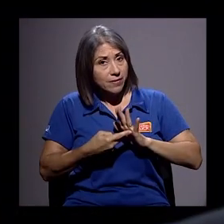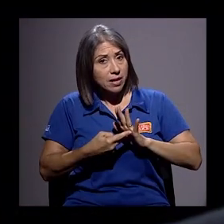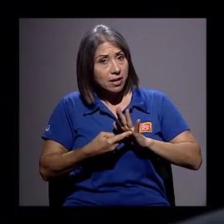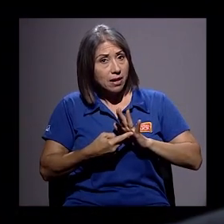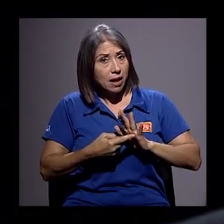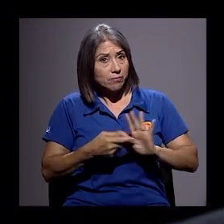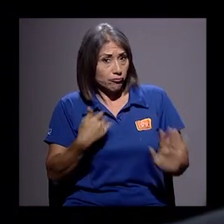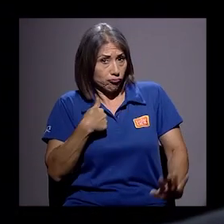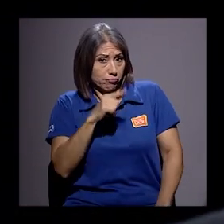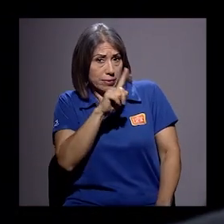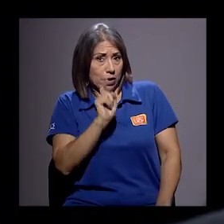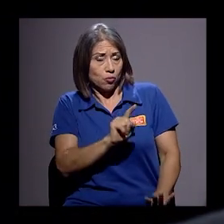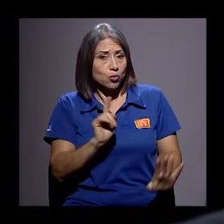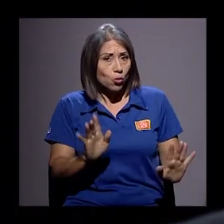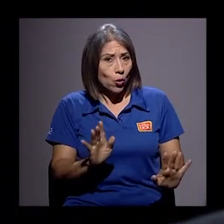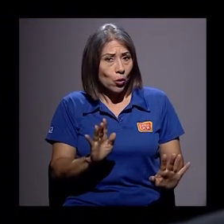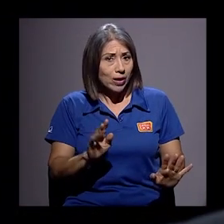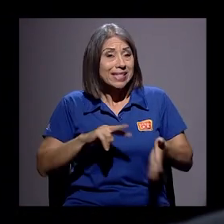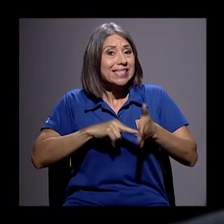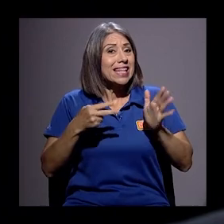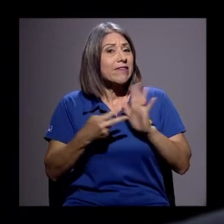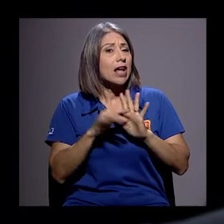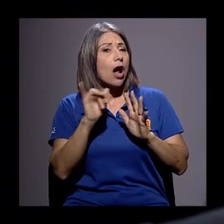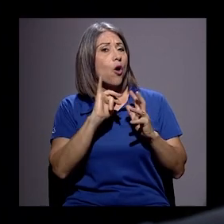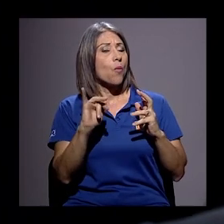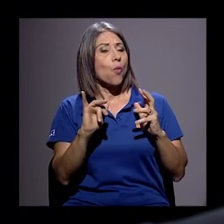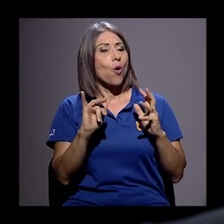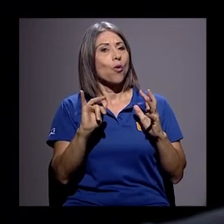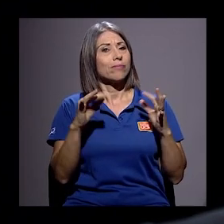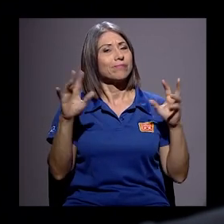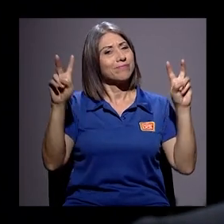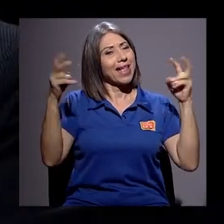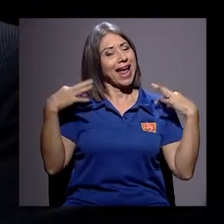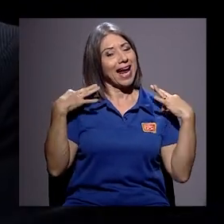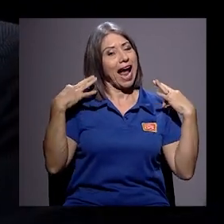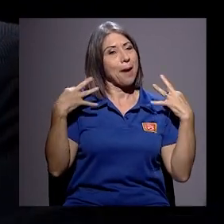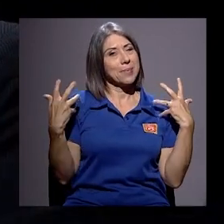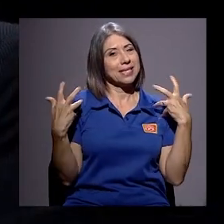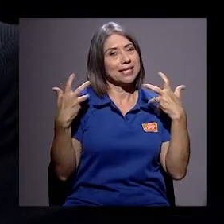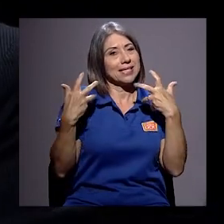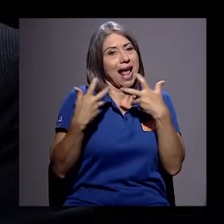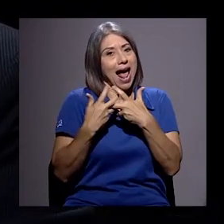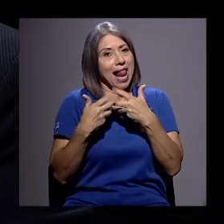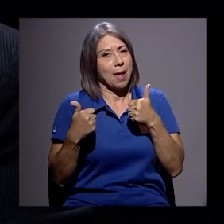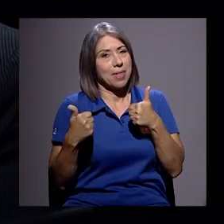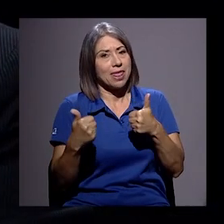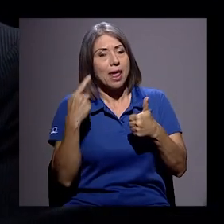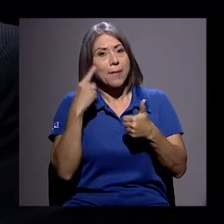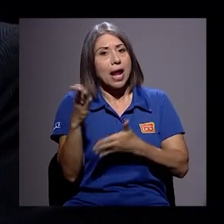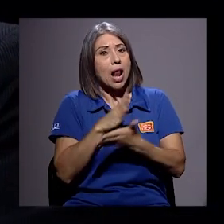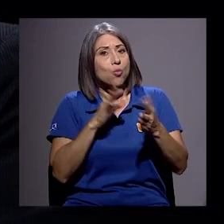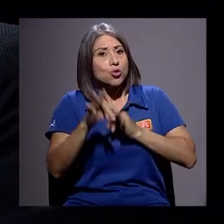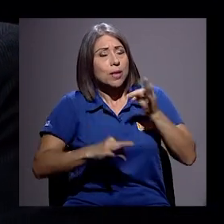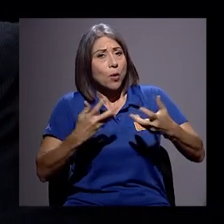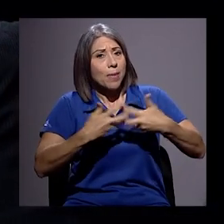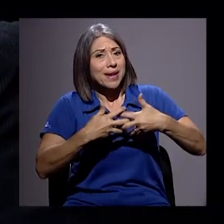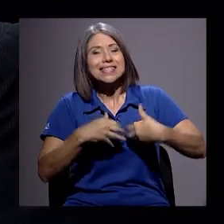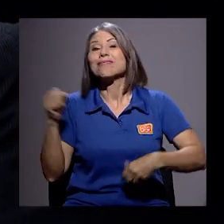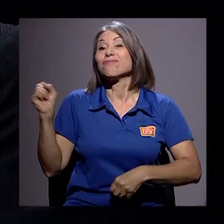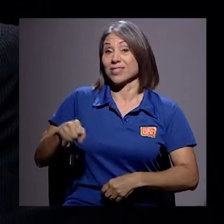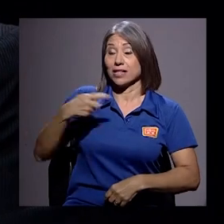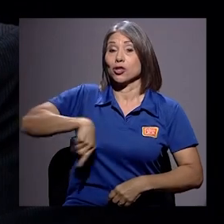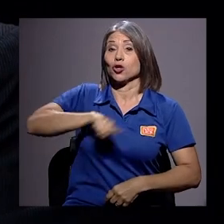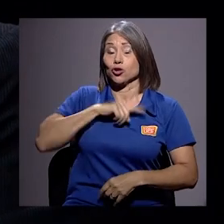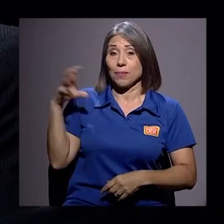pregunto a una camisa la medida para algún tipo de empresa pues si nos hemos dado cuenta que sí porque incluso hay otras